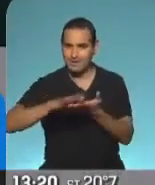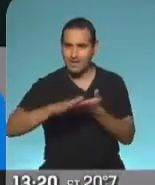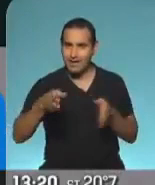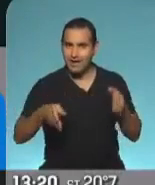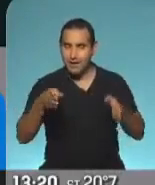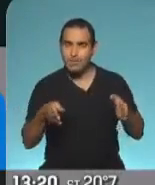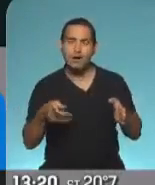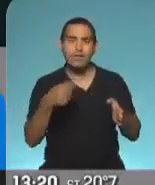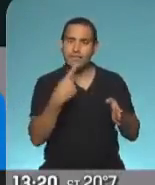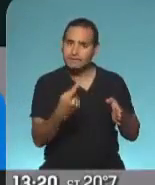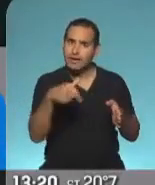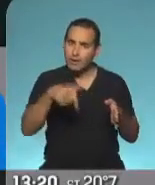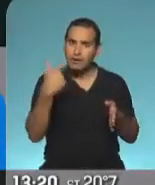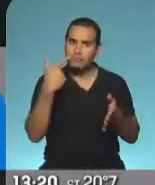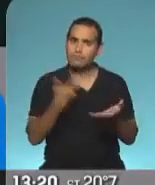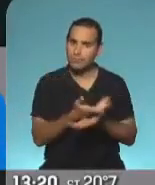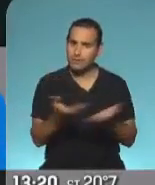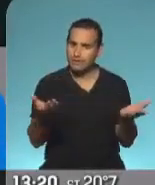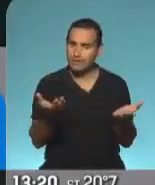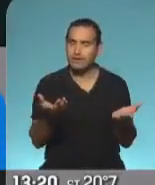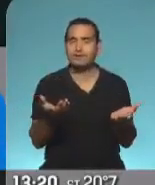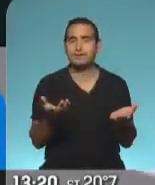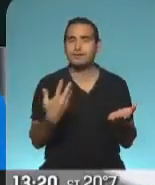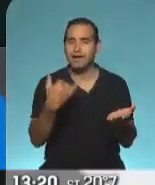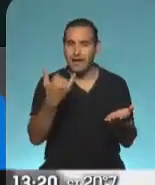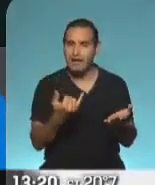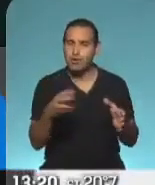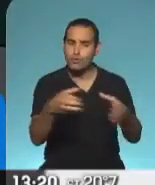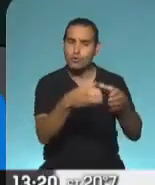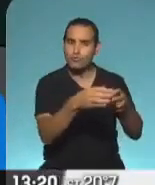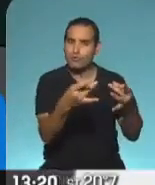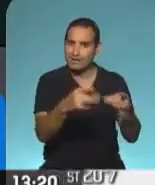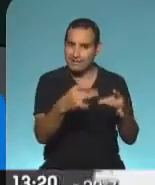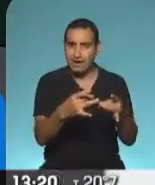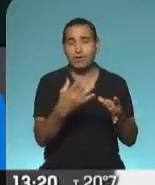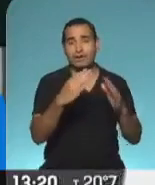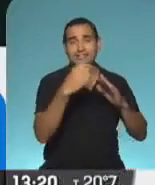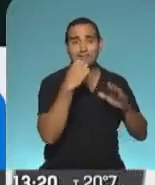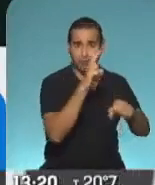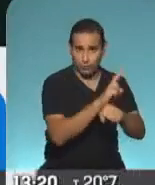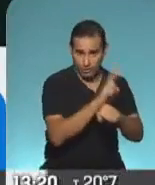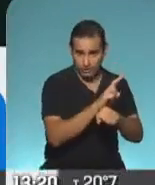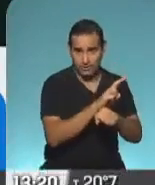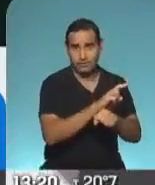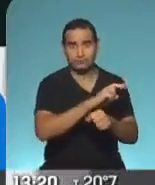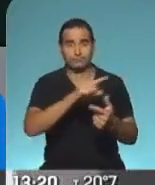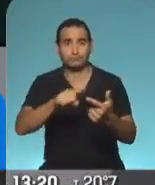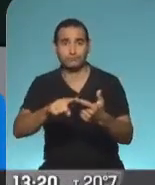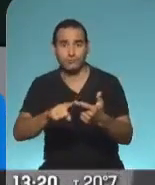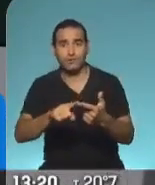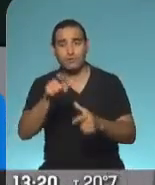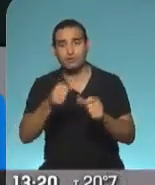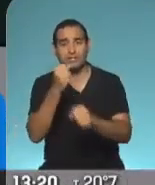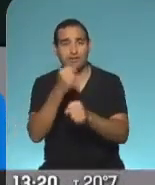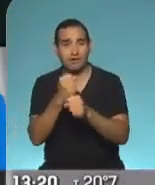de manifiesto y ahora con más fuerza, sobre todo aquí en la ciudad, los grupos vulnerables. No hablamos solamente de geriátricos, no solamente hablamos de los